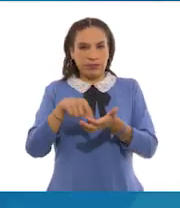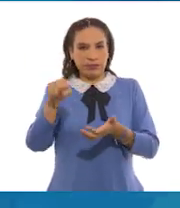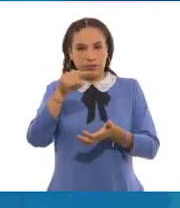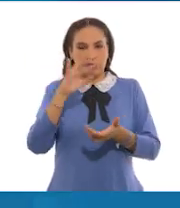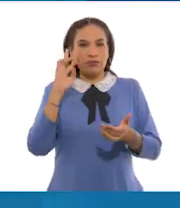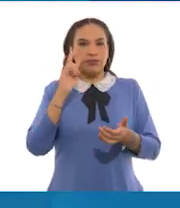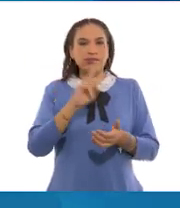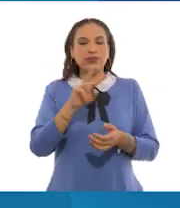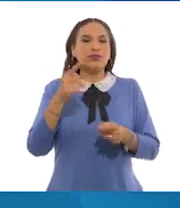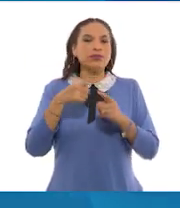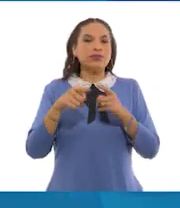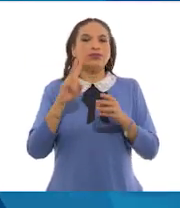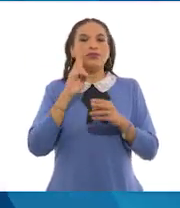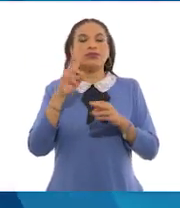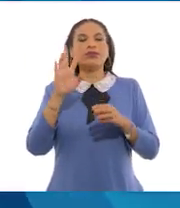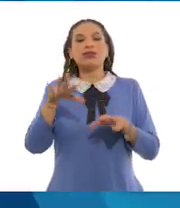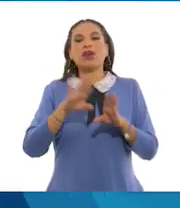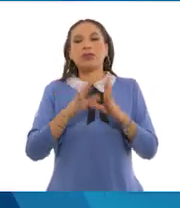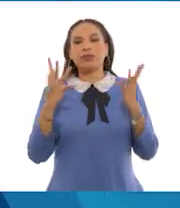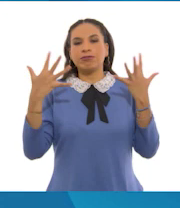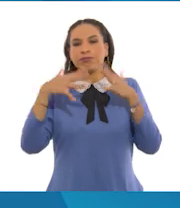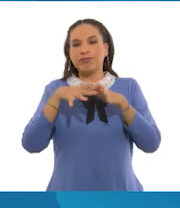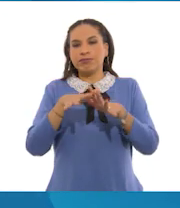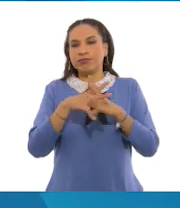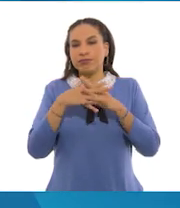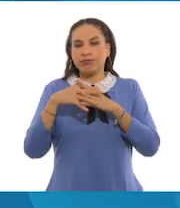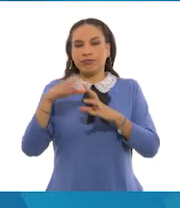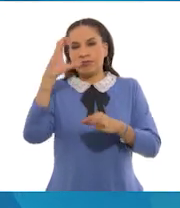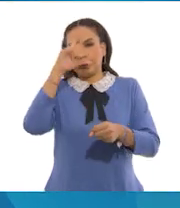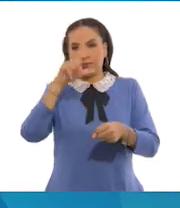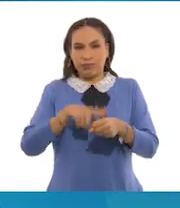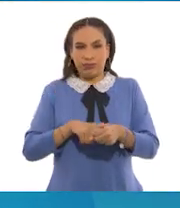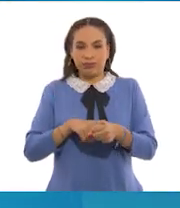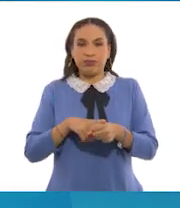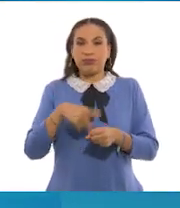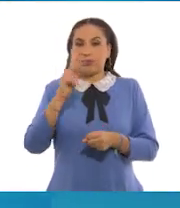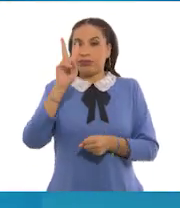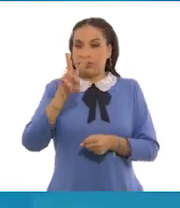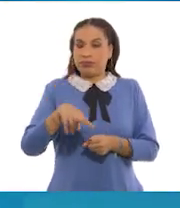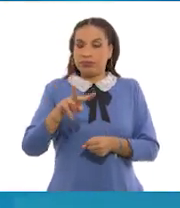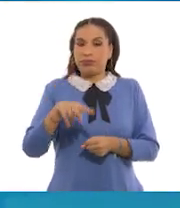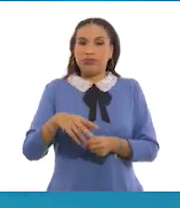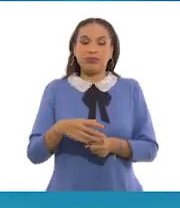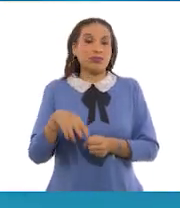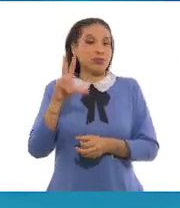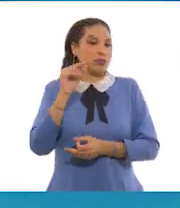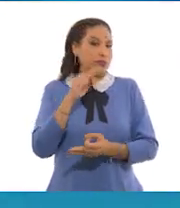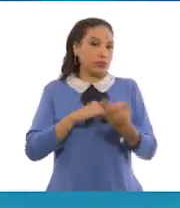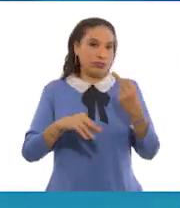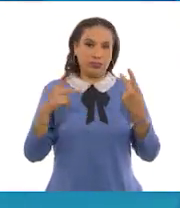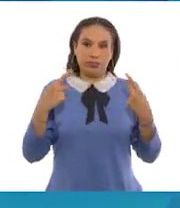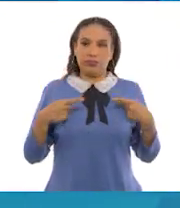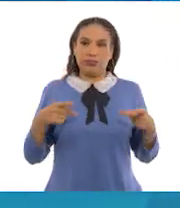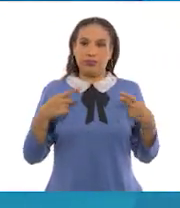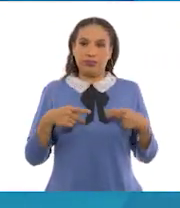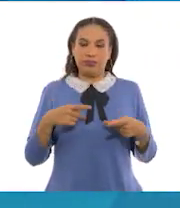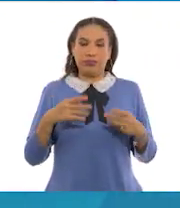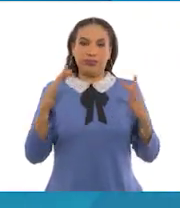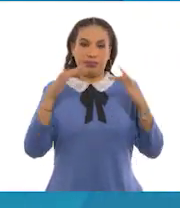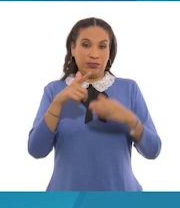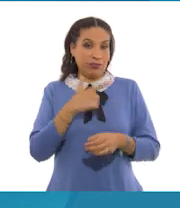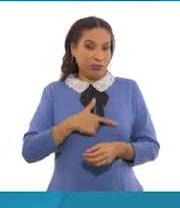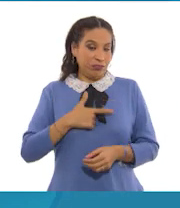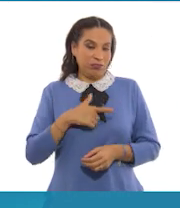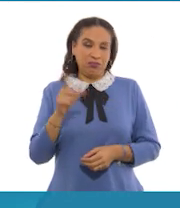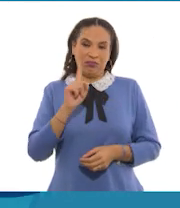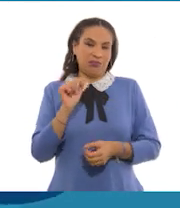evento, haciendo una verdadera mezcla multicultural, aunque es cierto que no todas las personas estaban ahí por